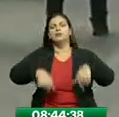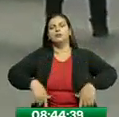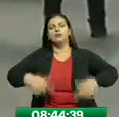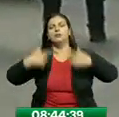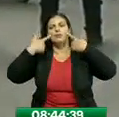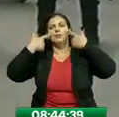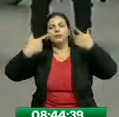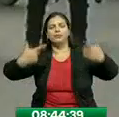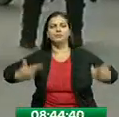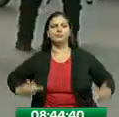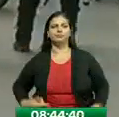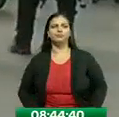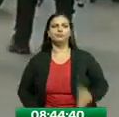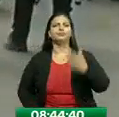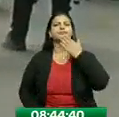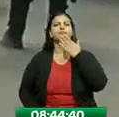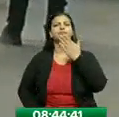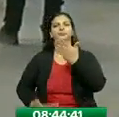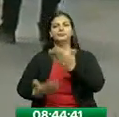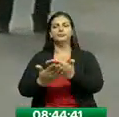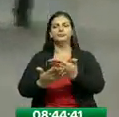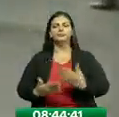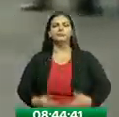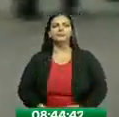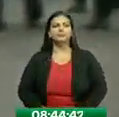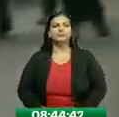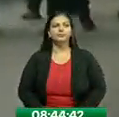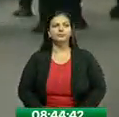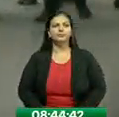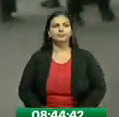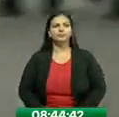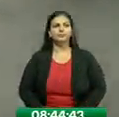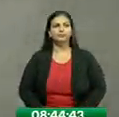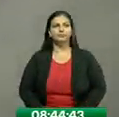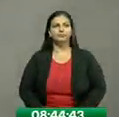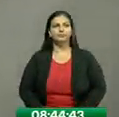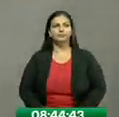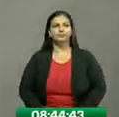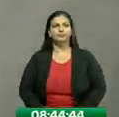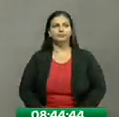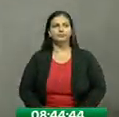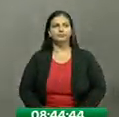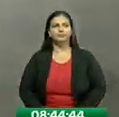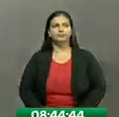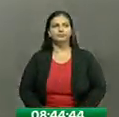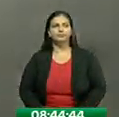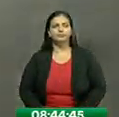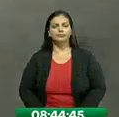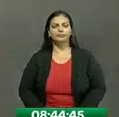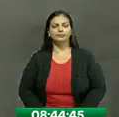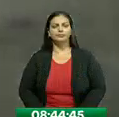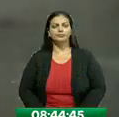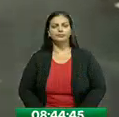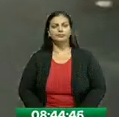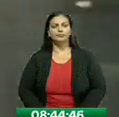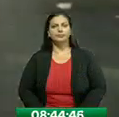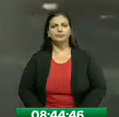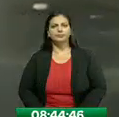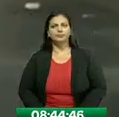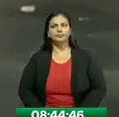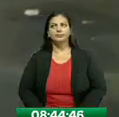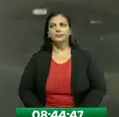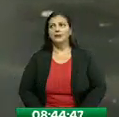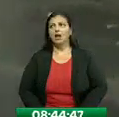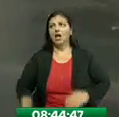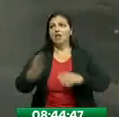Muchas gracias. Bien, listo es entonces el ambiente. Ya han bajado un